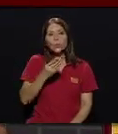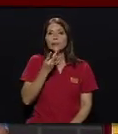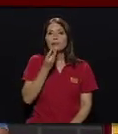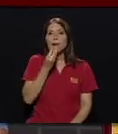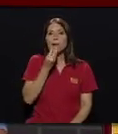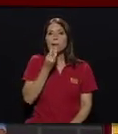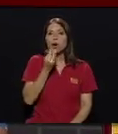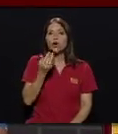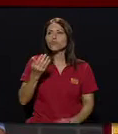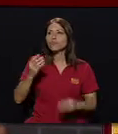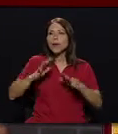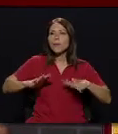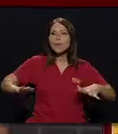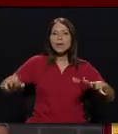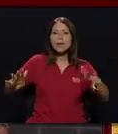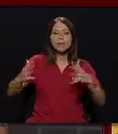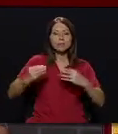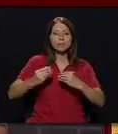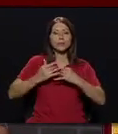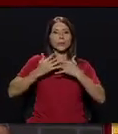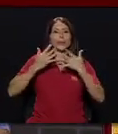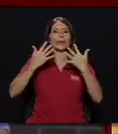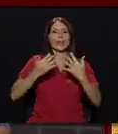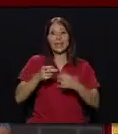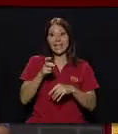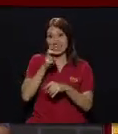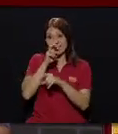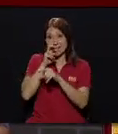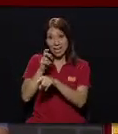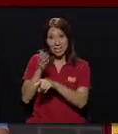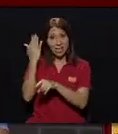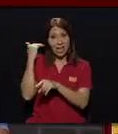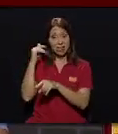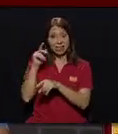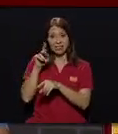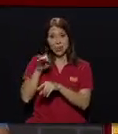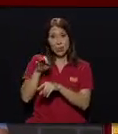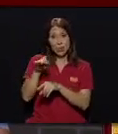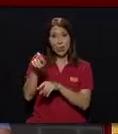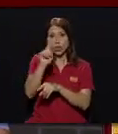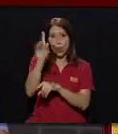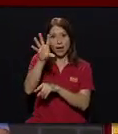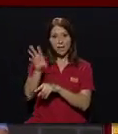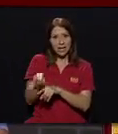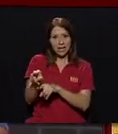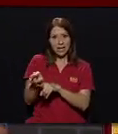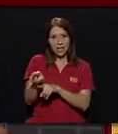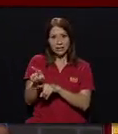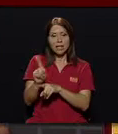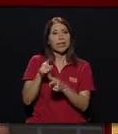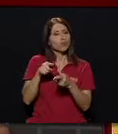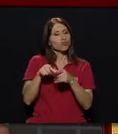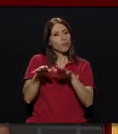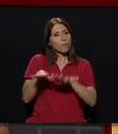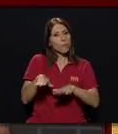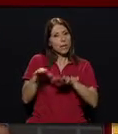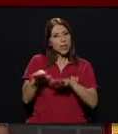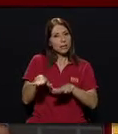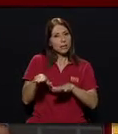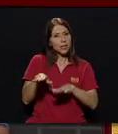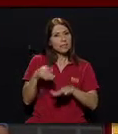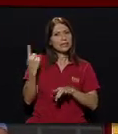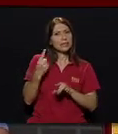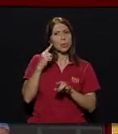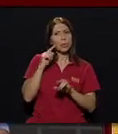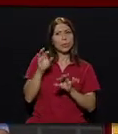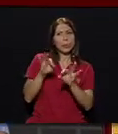se palpaba en el ambiente. Y esas abejas, claro, en un inicio no eran de las africanizadas, entonces era una abeja muy mansa, generaba siempre